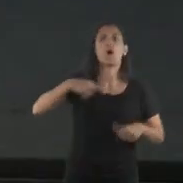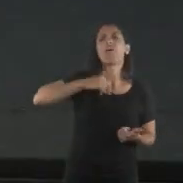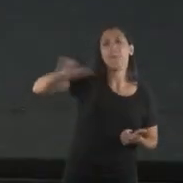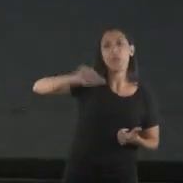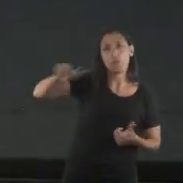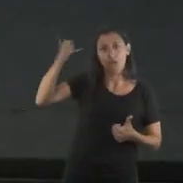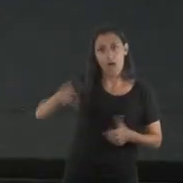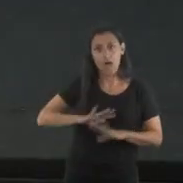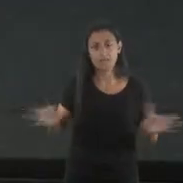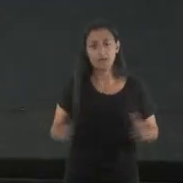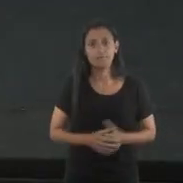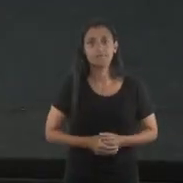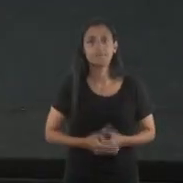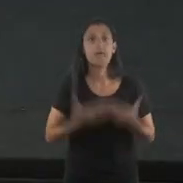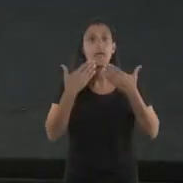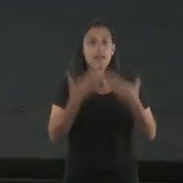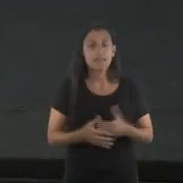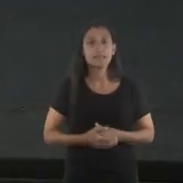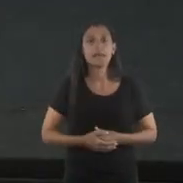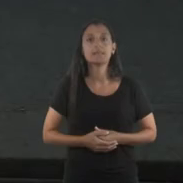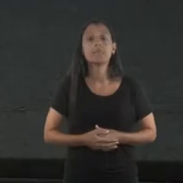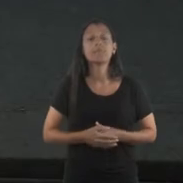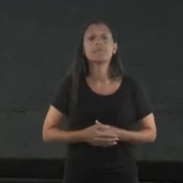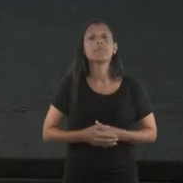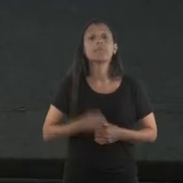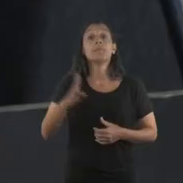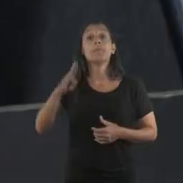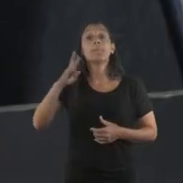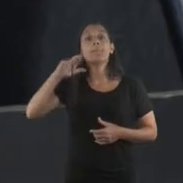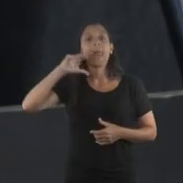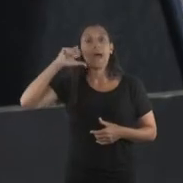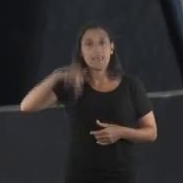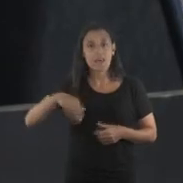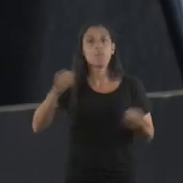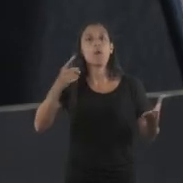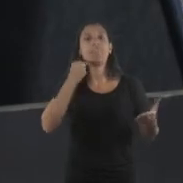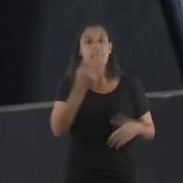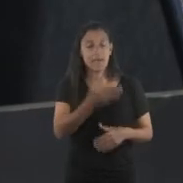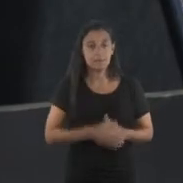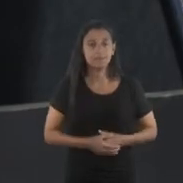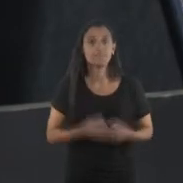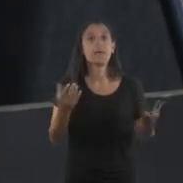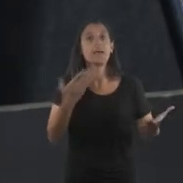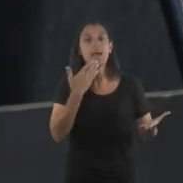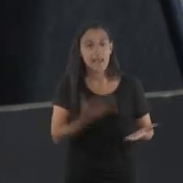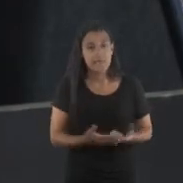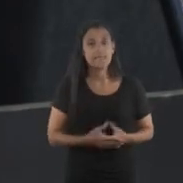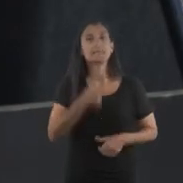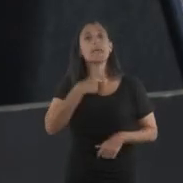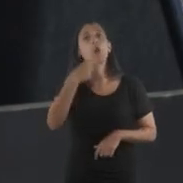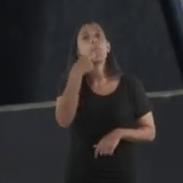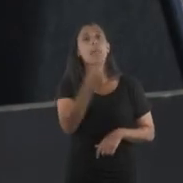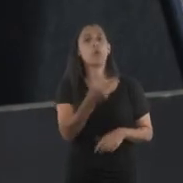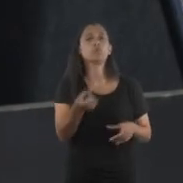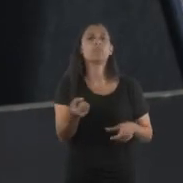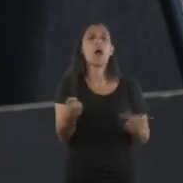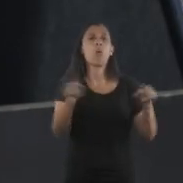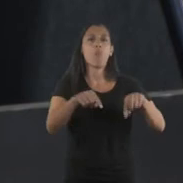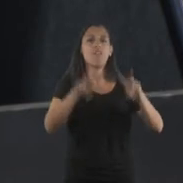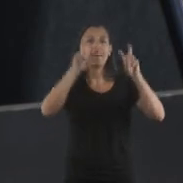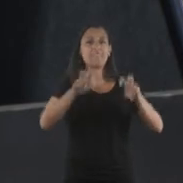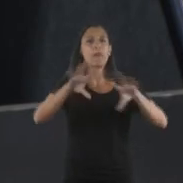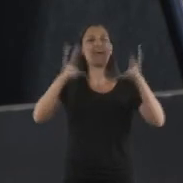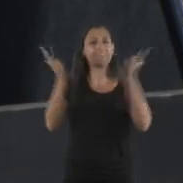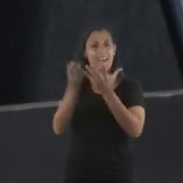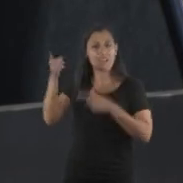Fabián. Brian Meyer, El Litoral. ¿Cómo le va, Brian? Buen día. Muy bien, gracias, Gabriela. Le quiero preguntar, retomando la agenda internacional,